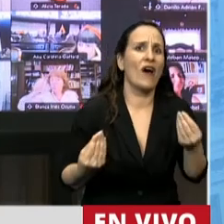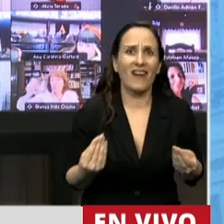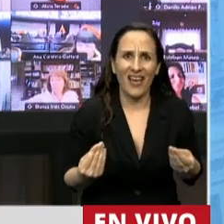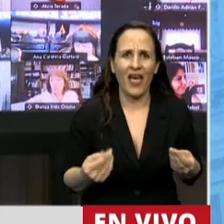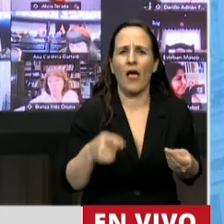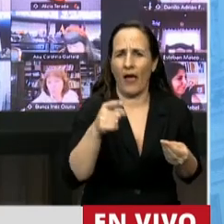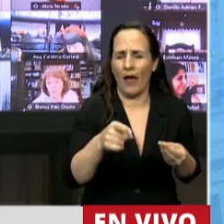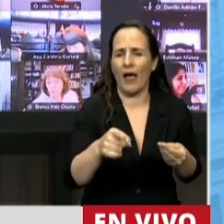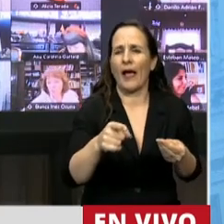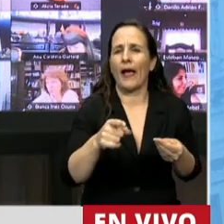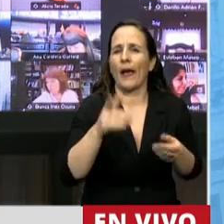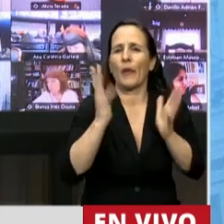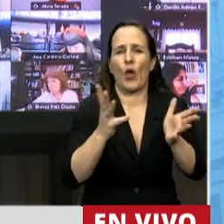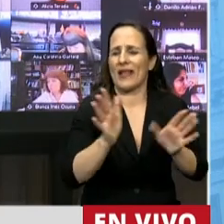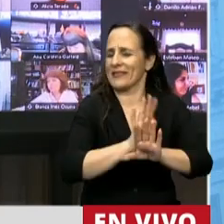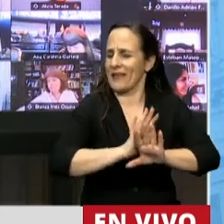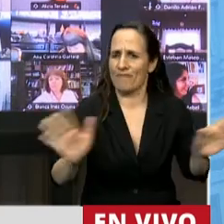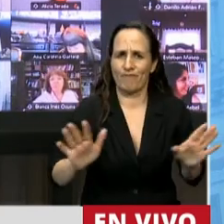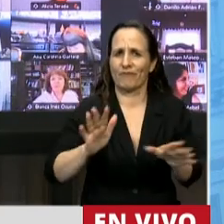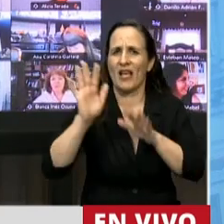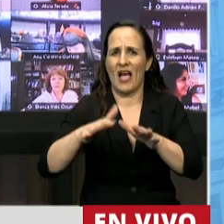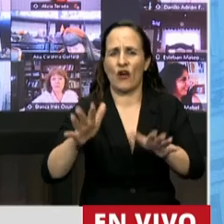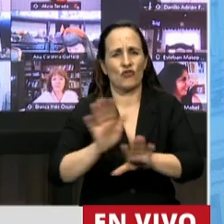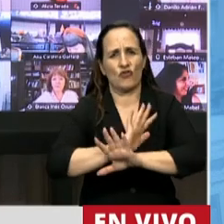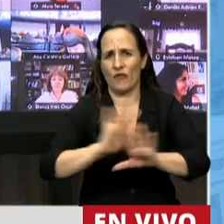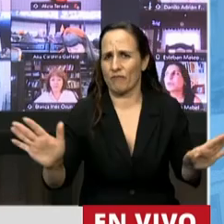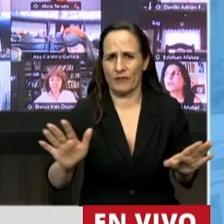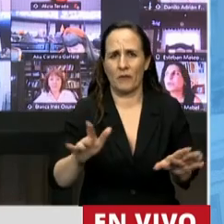libre de violencia y de acoso. Un mundo de